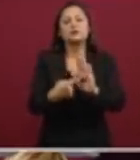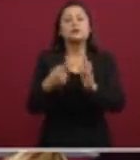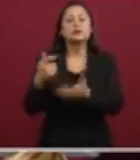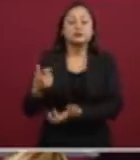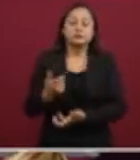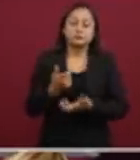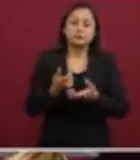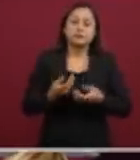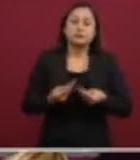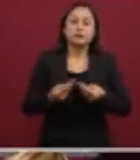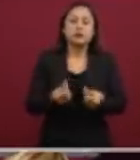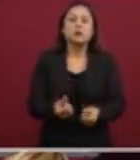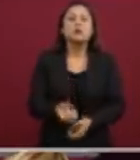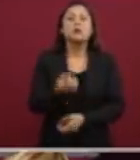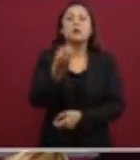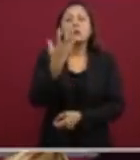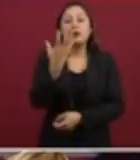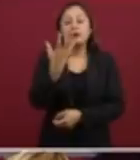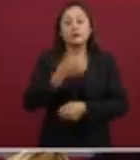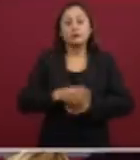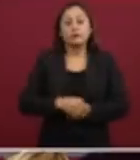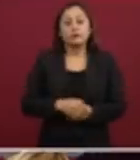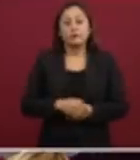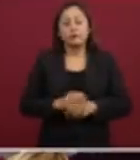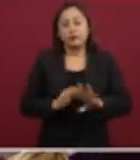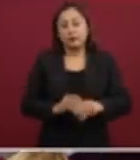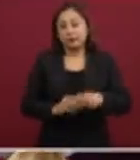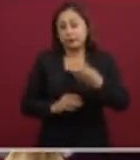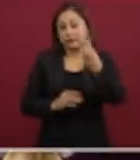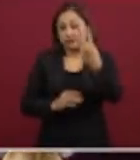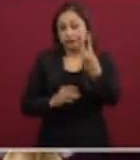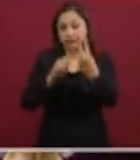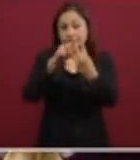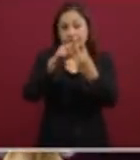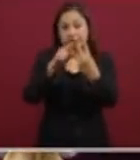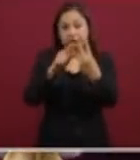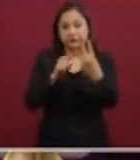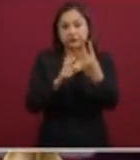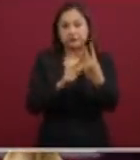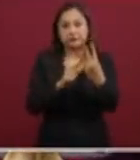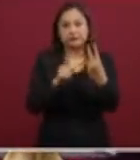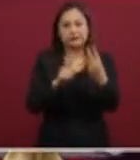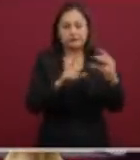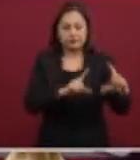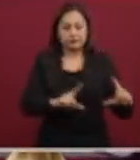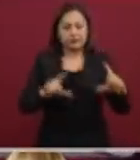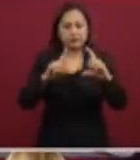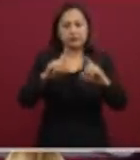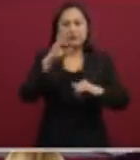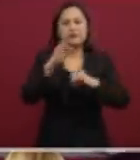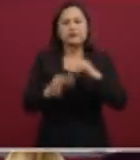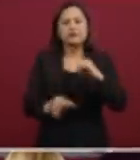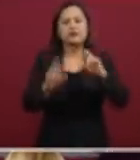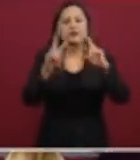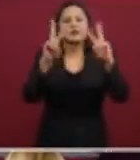3 tipos de posibilidades de gasto. Ya muy al final, donde dice costos y gastos, porfa.